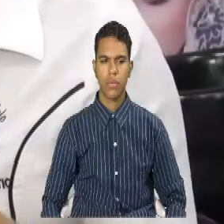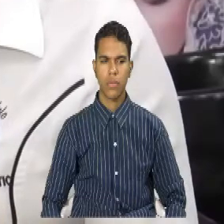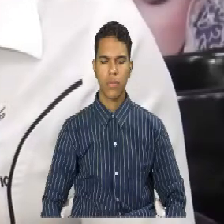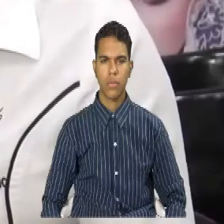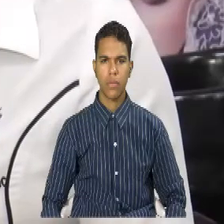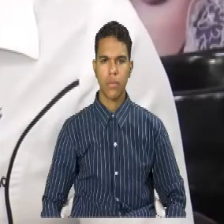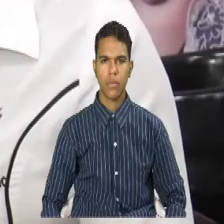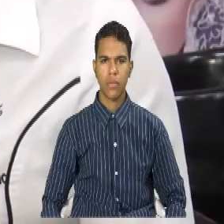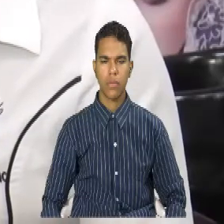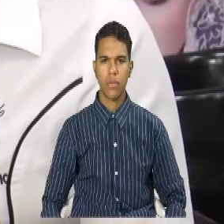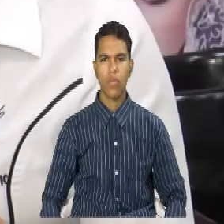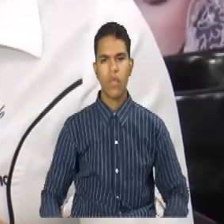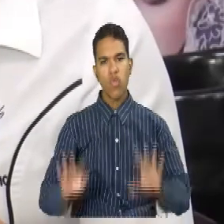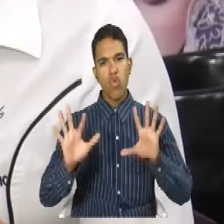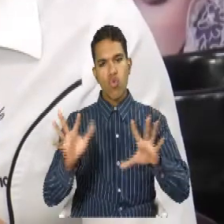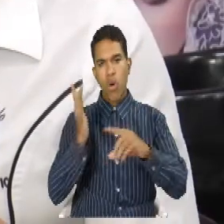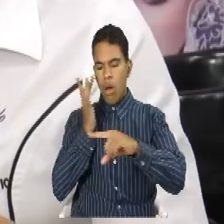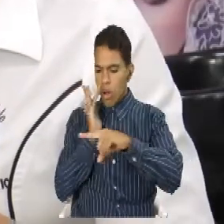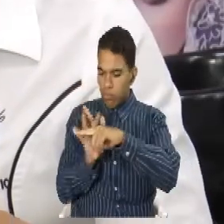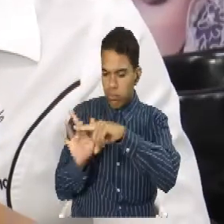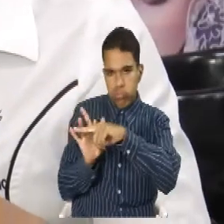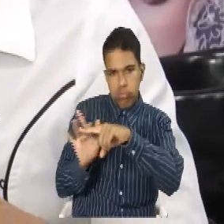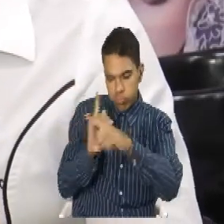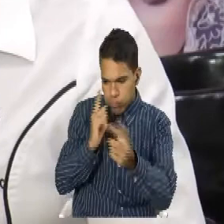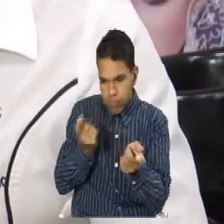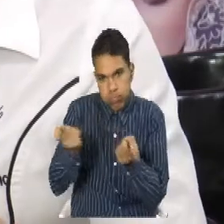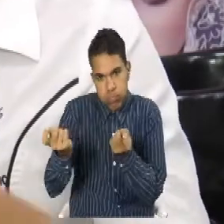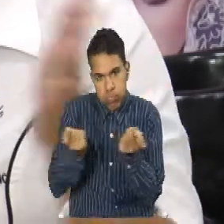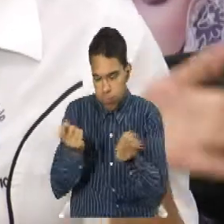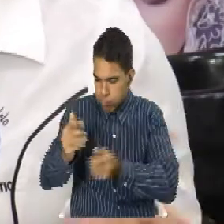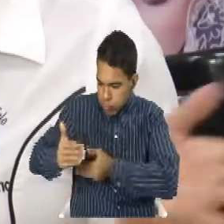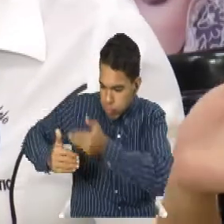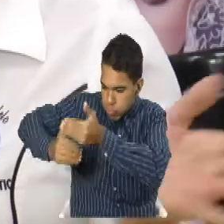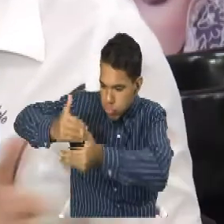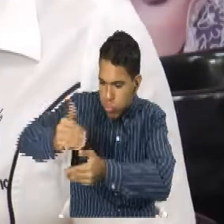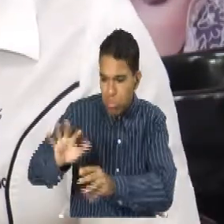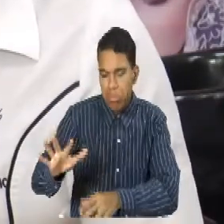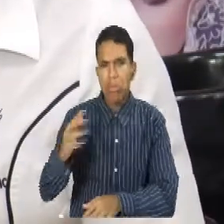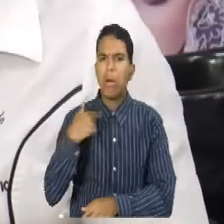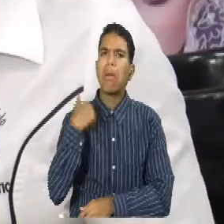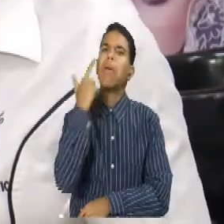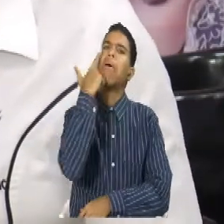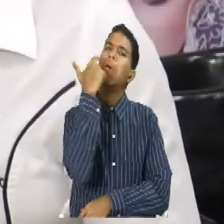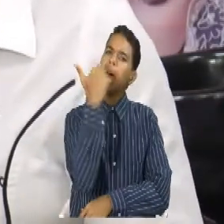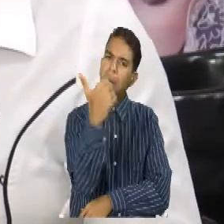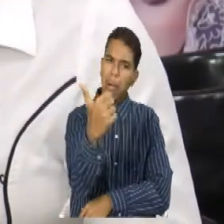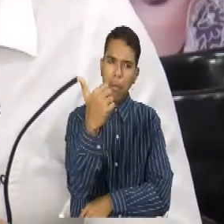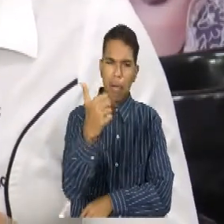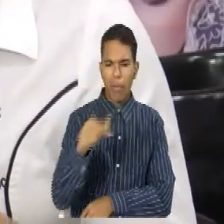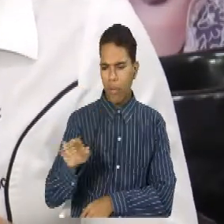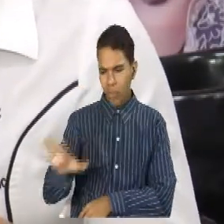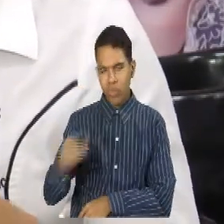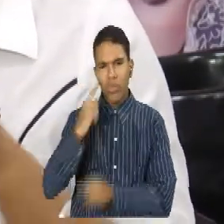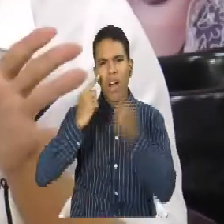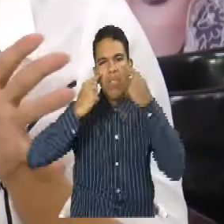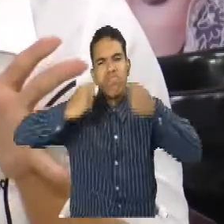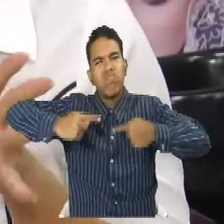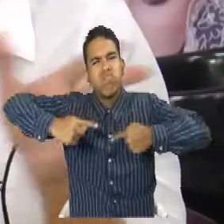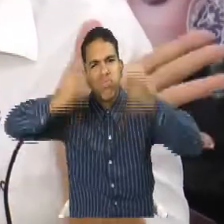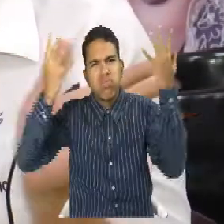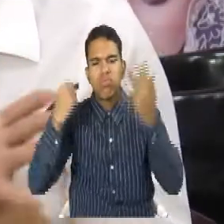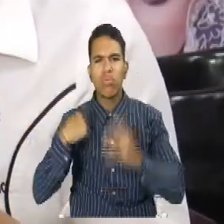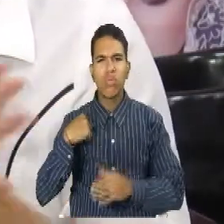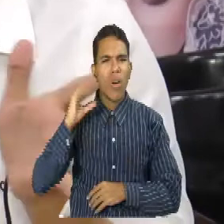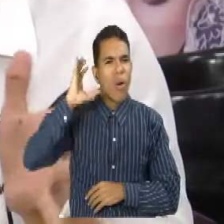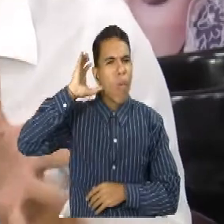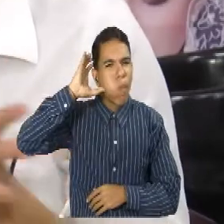Eso es un tratamiento que es maravilloso. Las Kardashian lo hicieron muy popular, allá le dicen